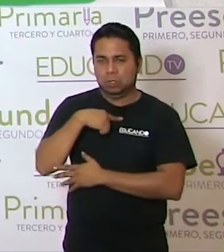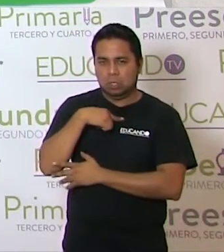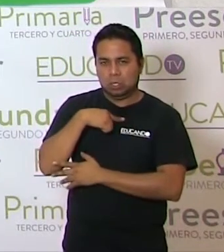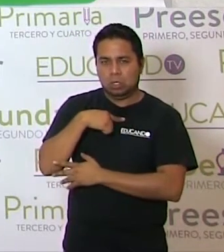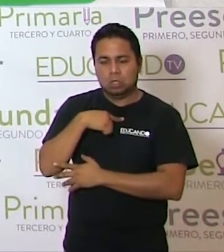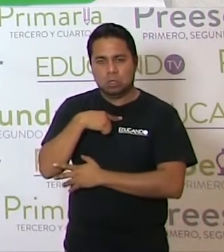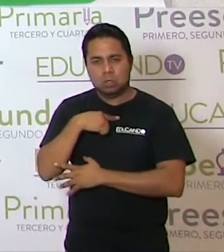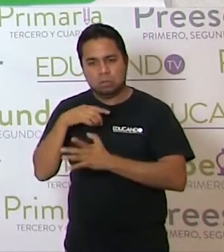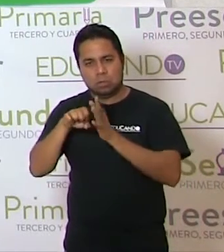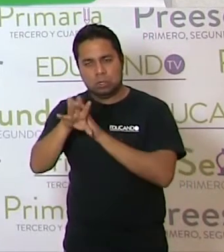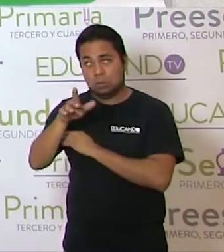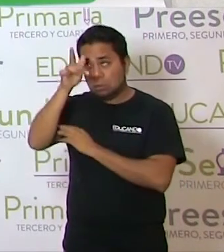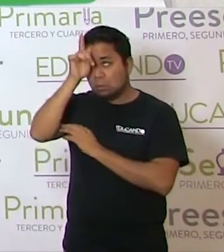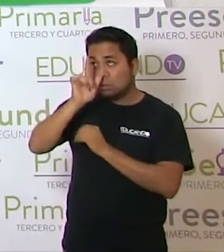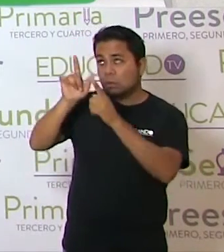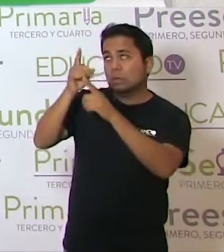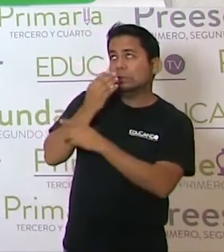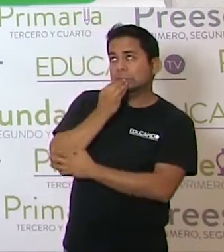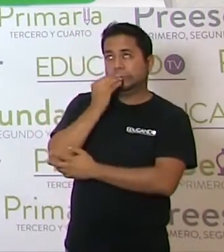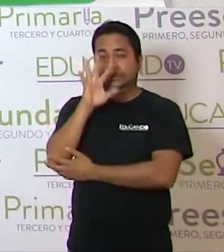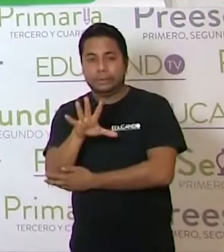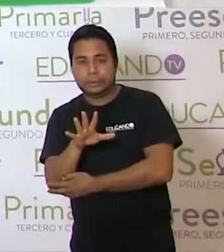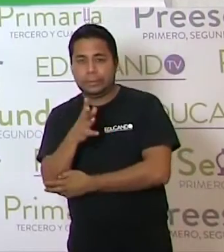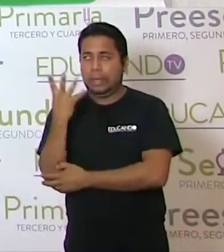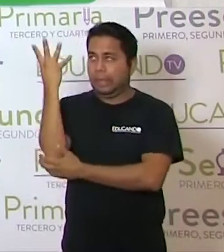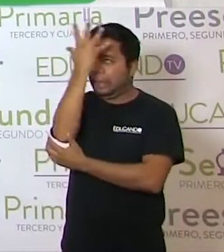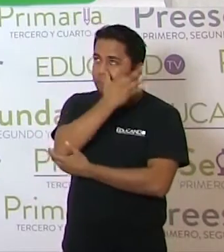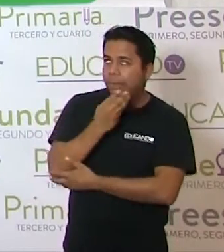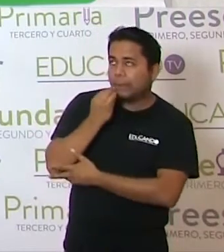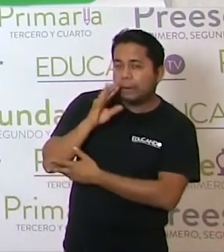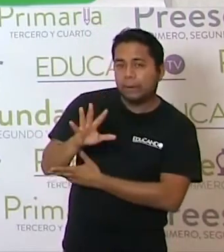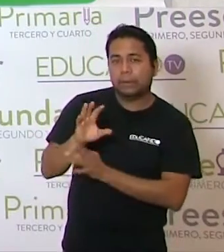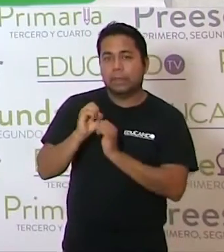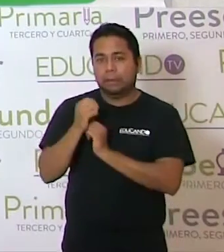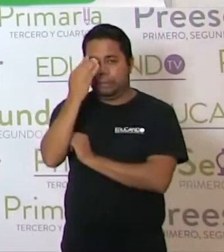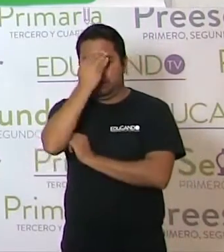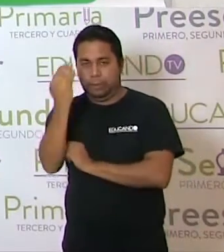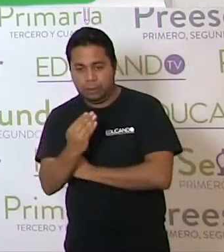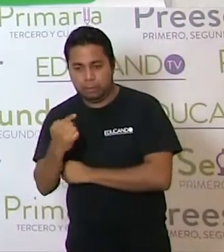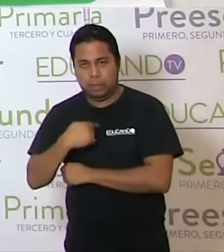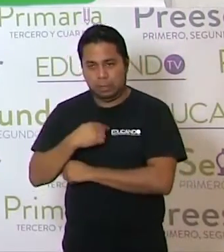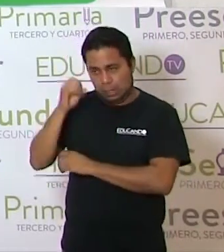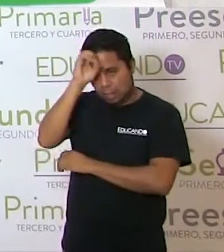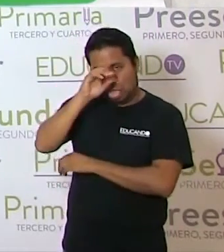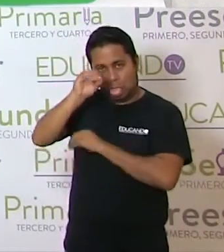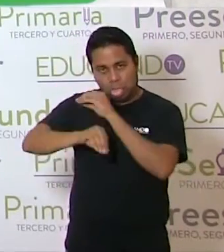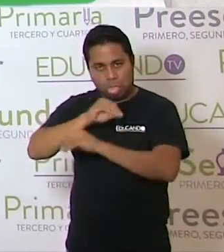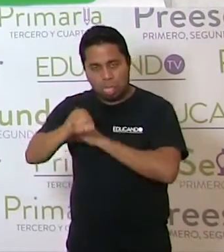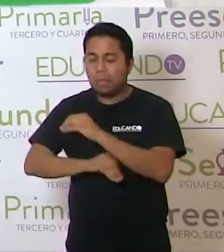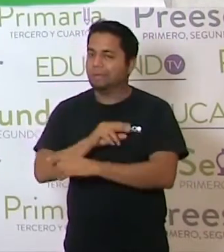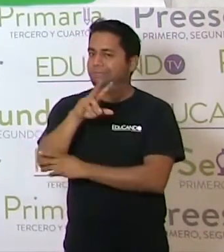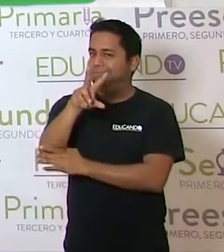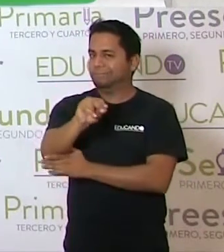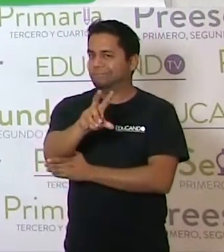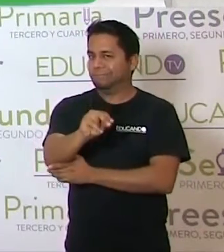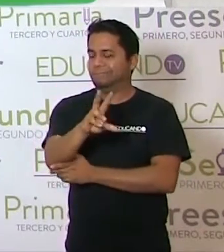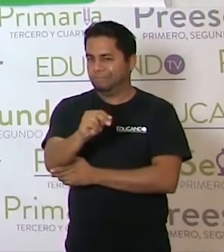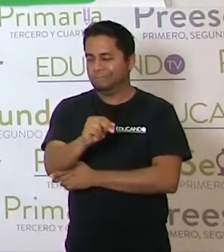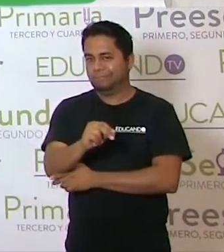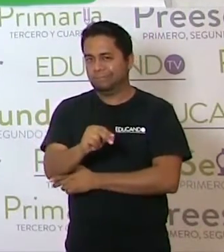diciendo que la luna es bella es hermosa o es horrible o sea no estoy emitiendo un juicio de valor